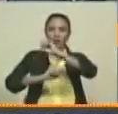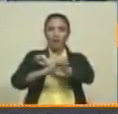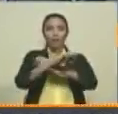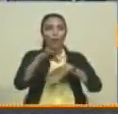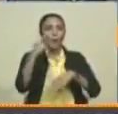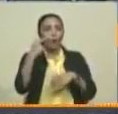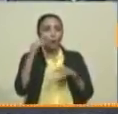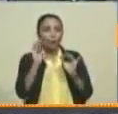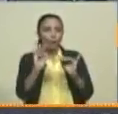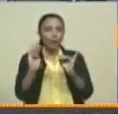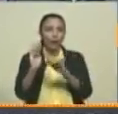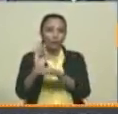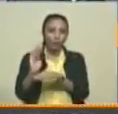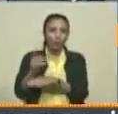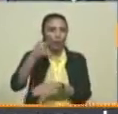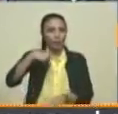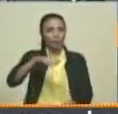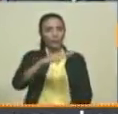la patria.